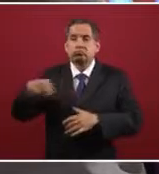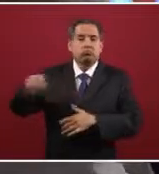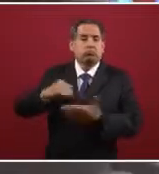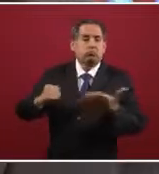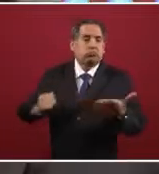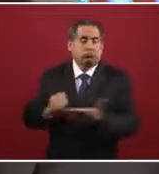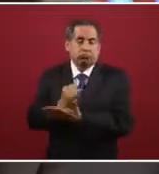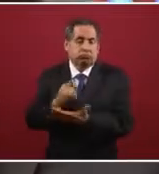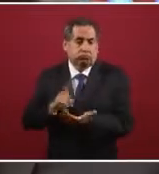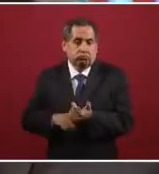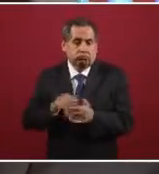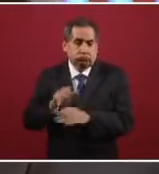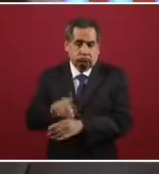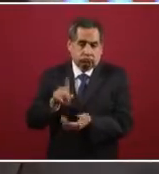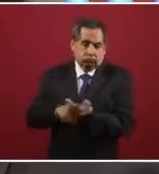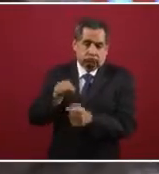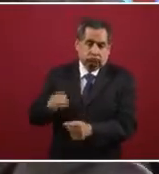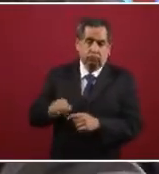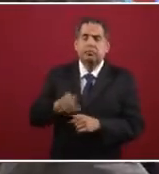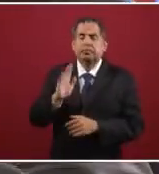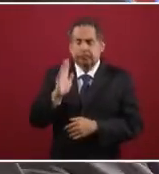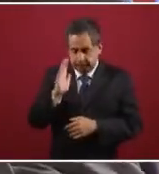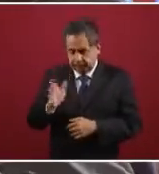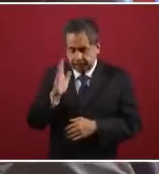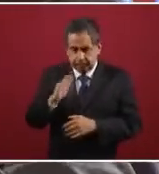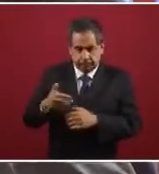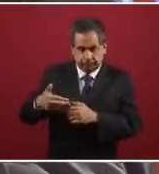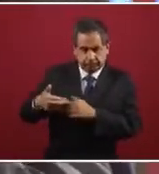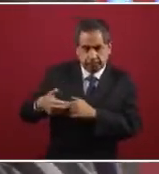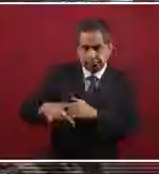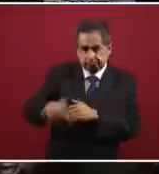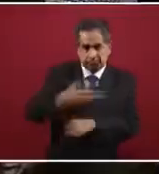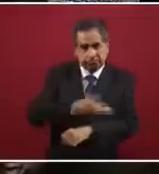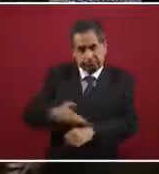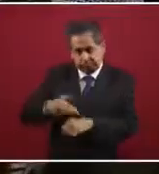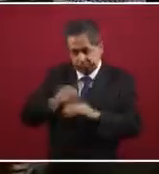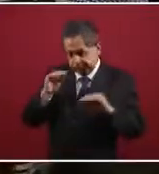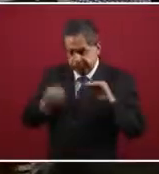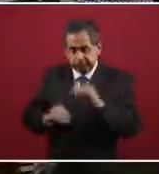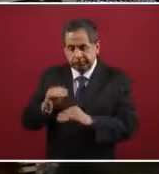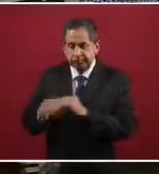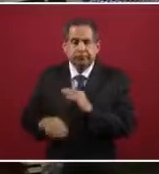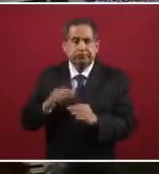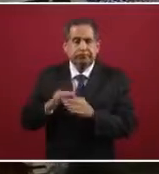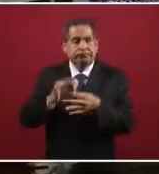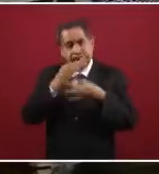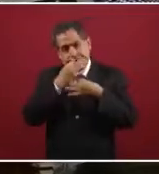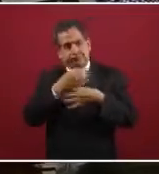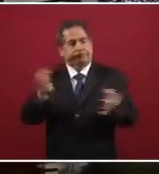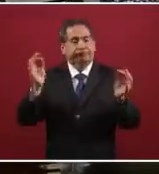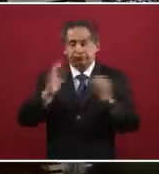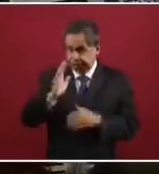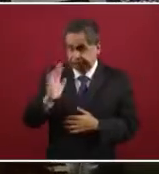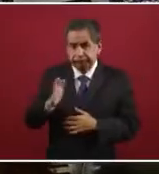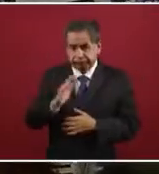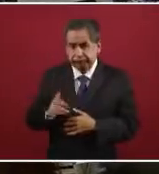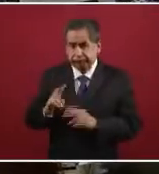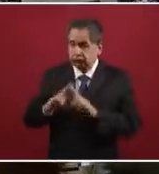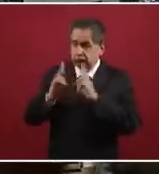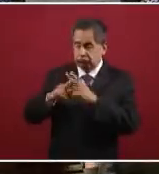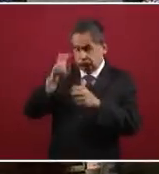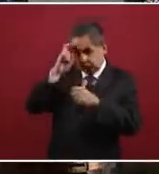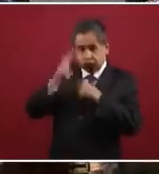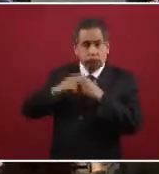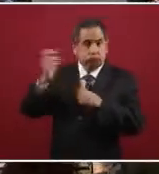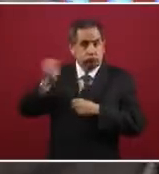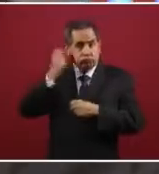tome la Unión Europea sobre este particular. Pero ya está, digamos que en su mesa, ellos están, ya lo dijeron públicamente, han ido a todas las conferencias